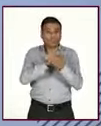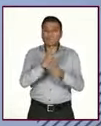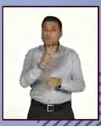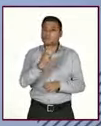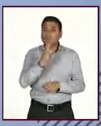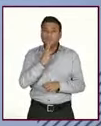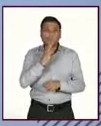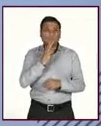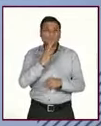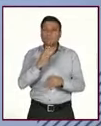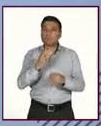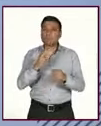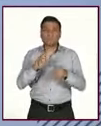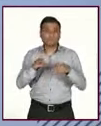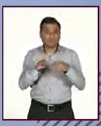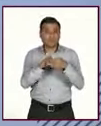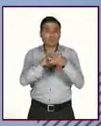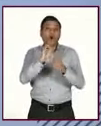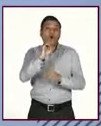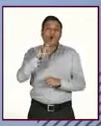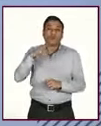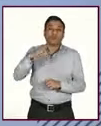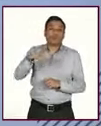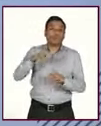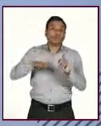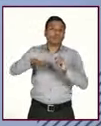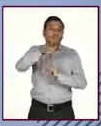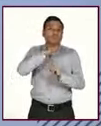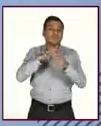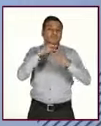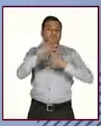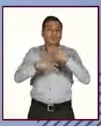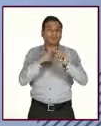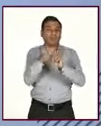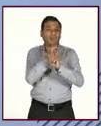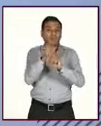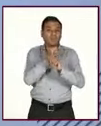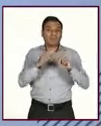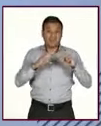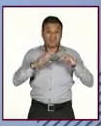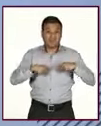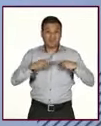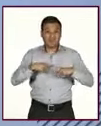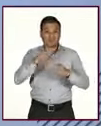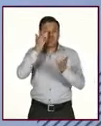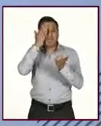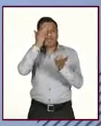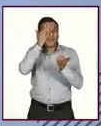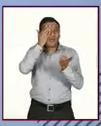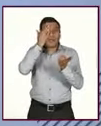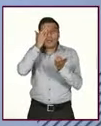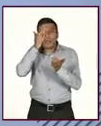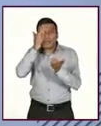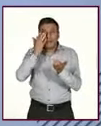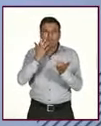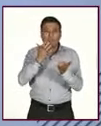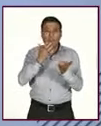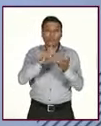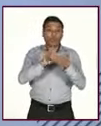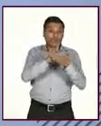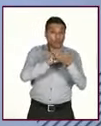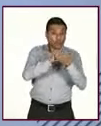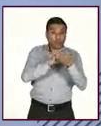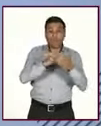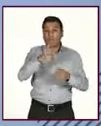contexto sumamente violento, ¿no? Para poder pensar que esas personas que habitan calle sean abstemias o dejen de consumir